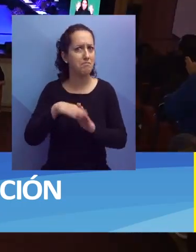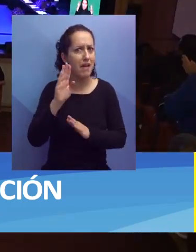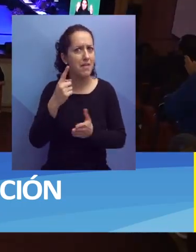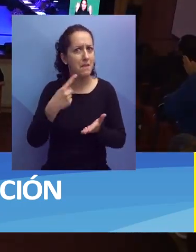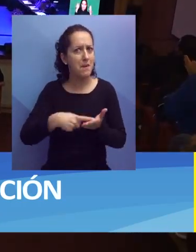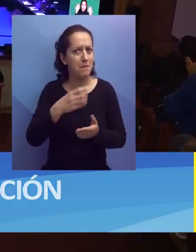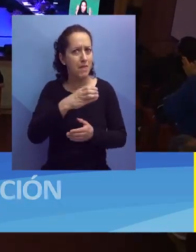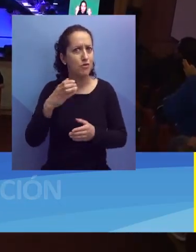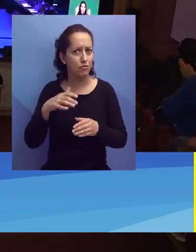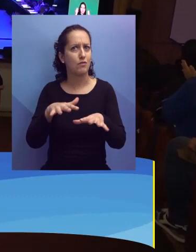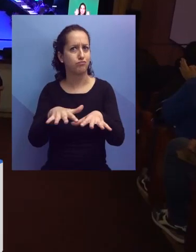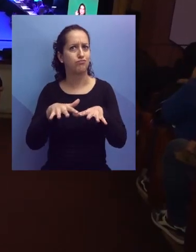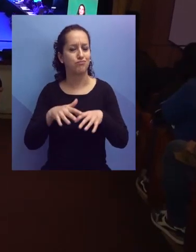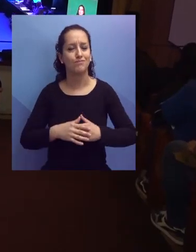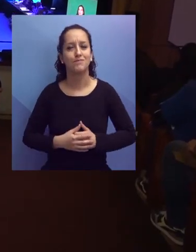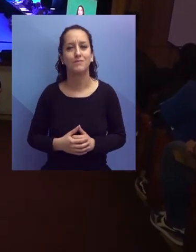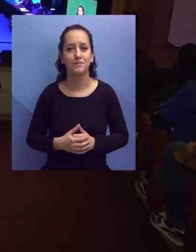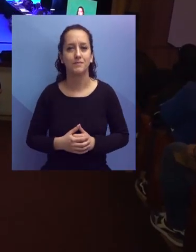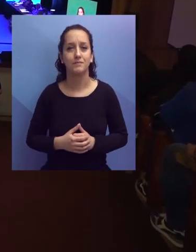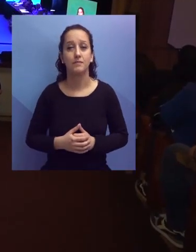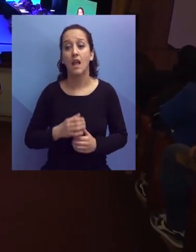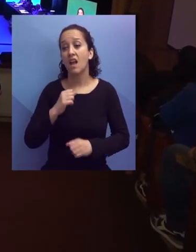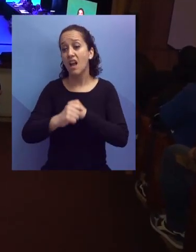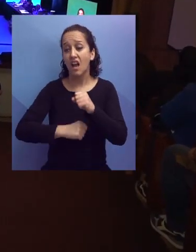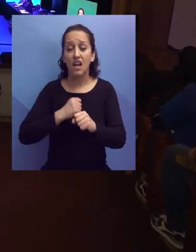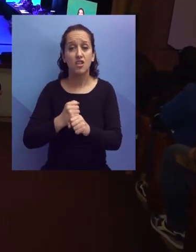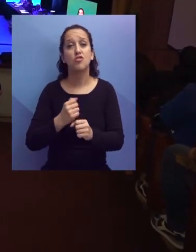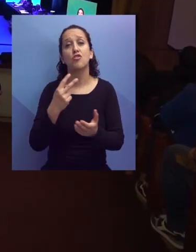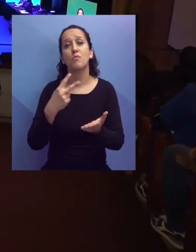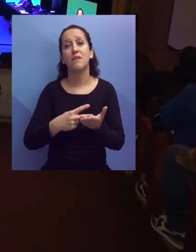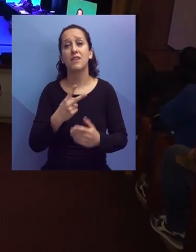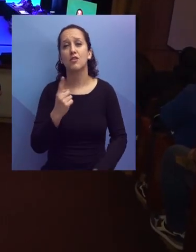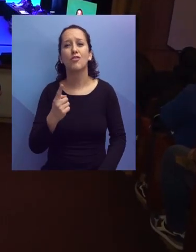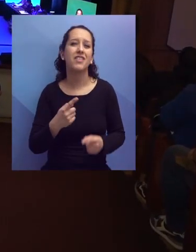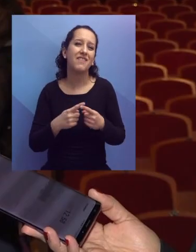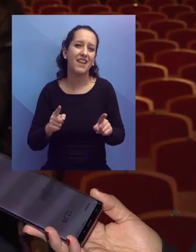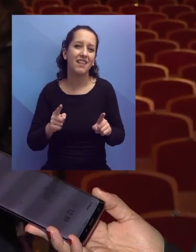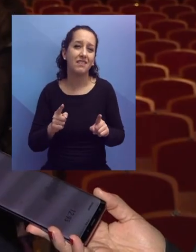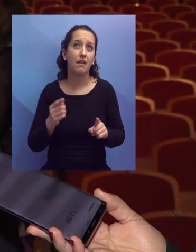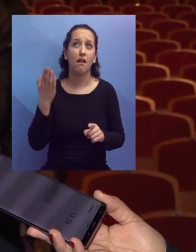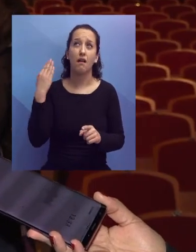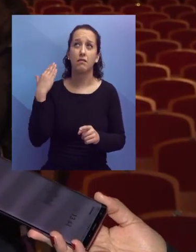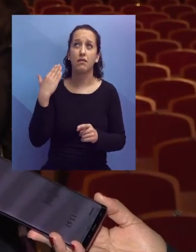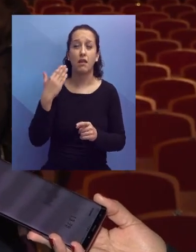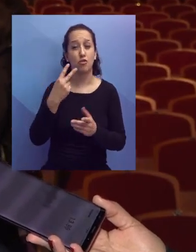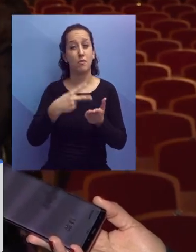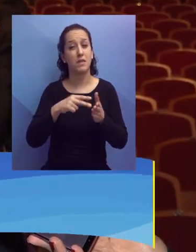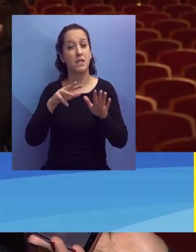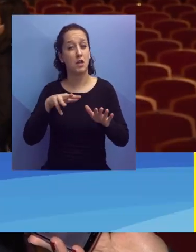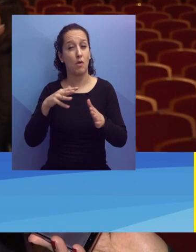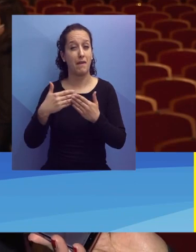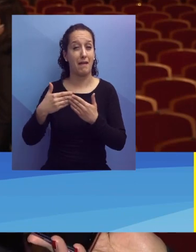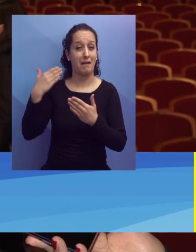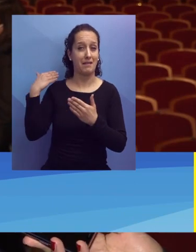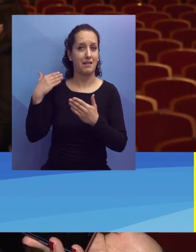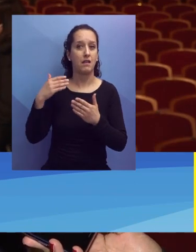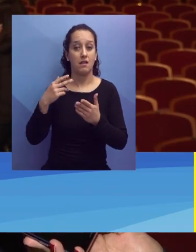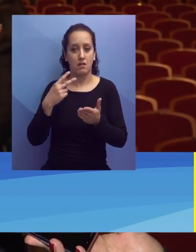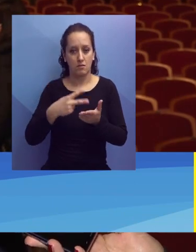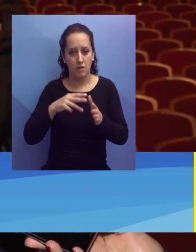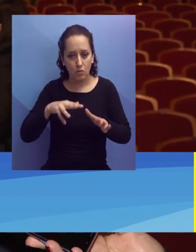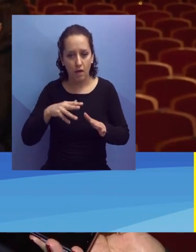presencia de más de 1.000 penquistas. Obviamente el año 2021 es un año distinto al que estábamos hasta el 2019,